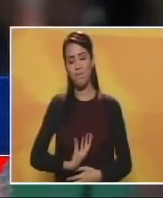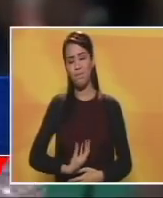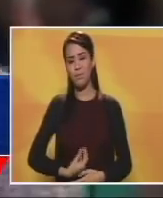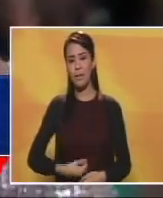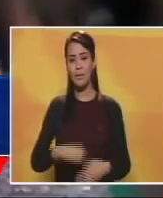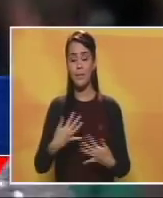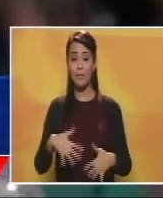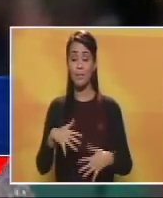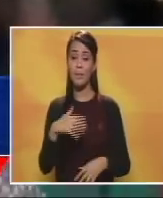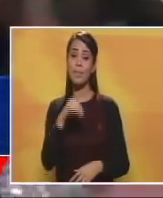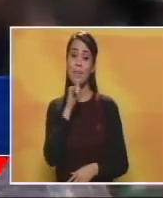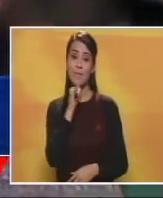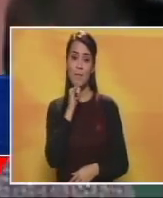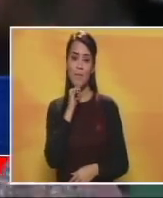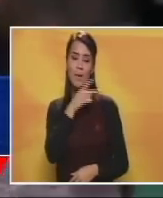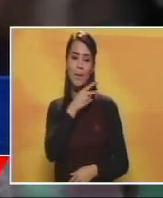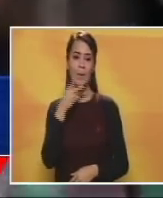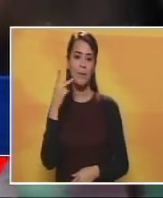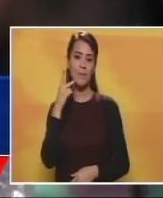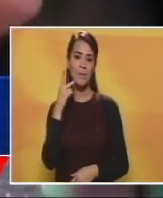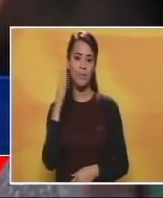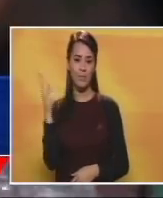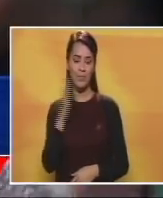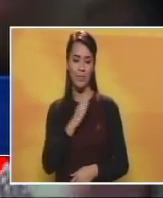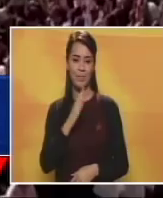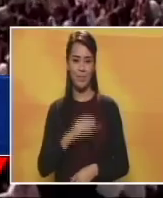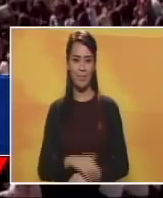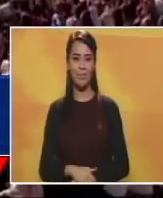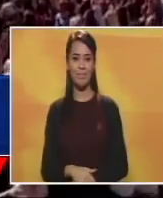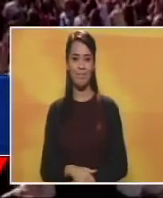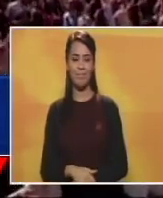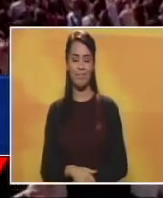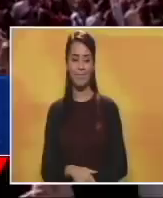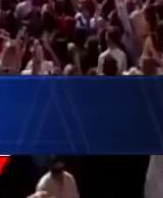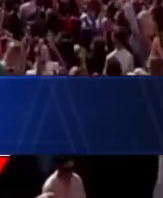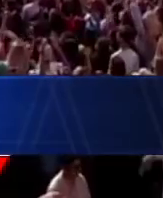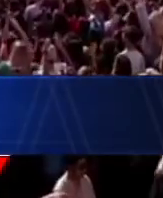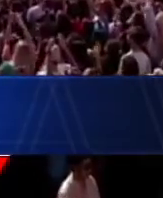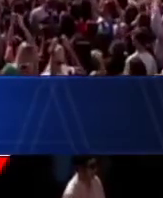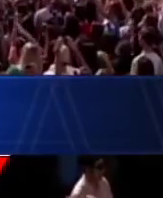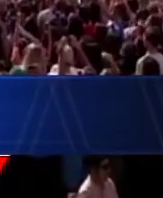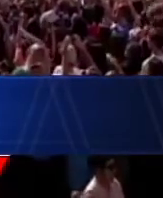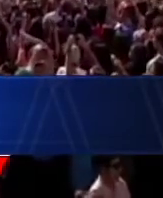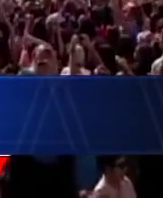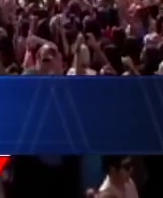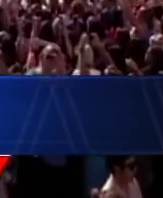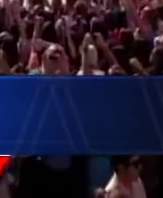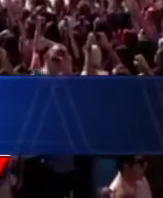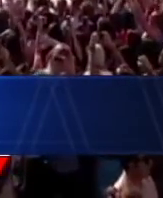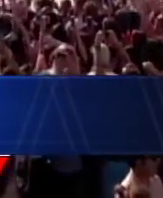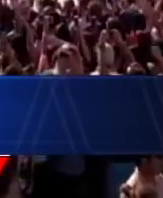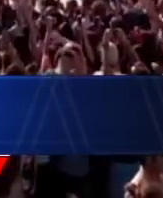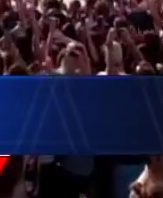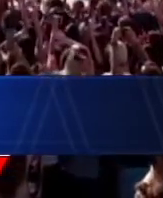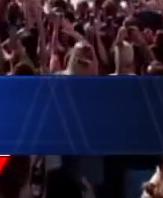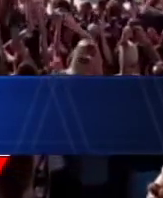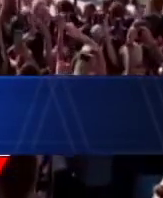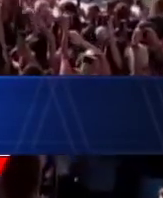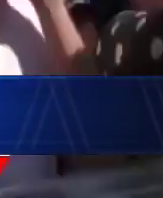detalles completos con calientes cuadros en estrenos y estrellas.